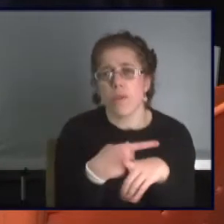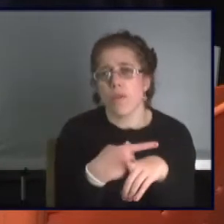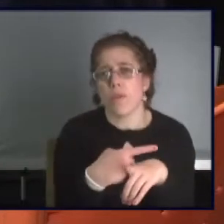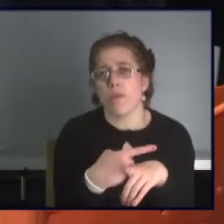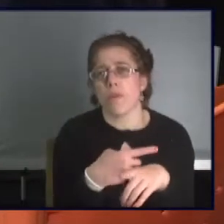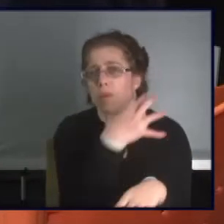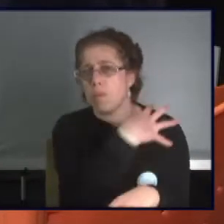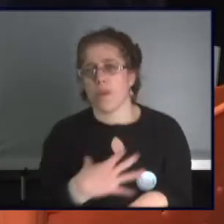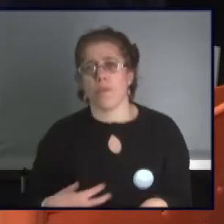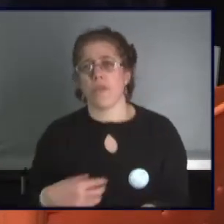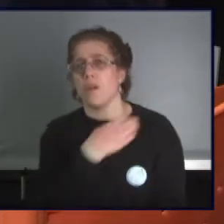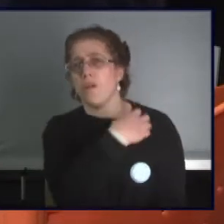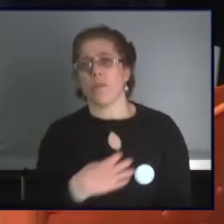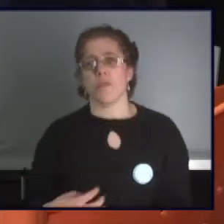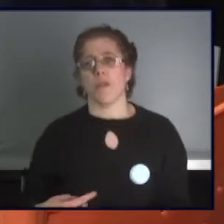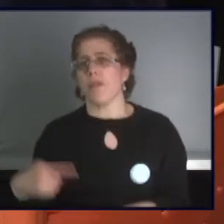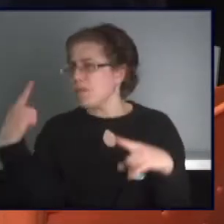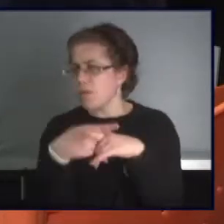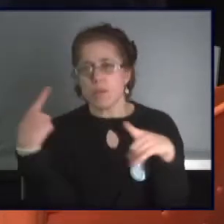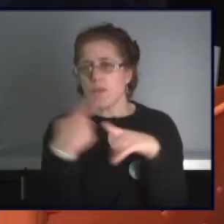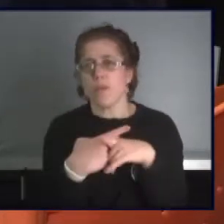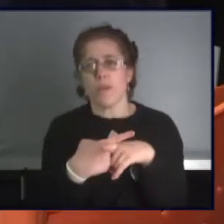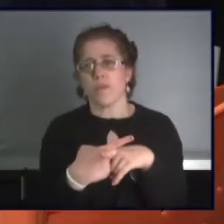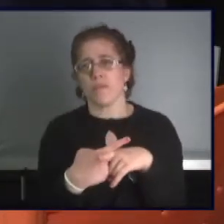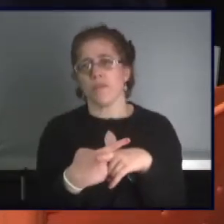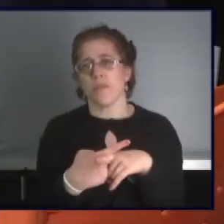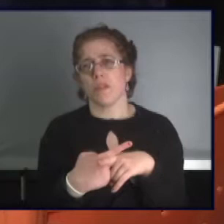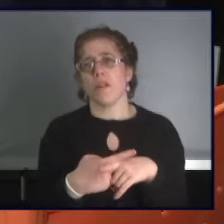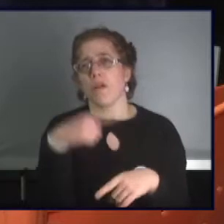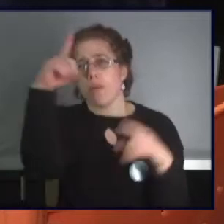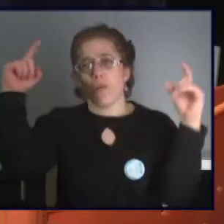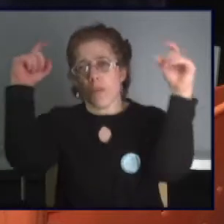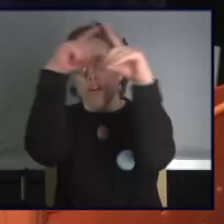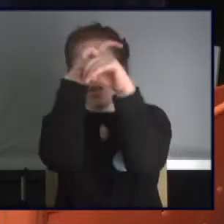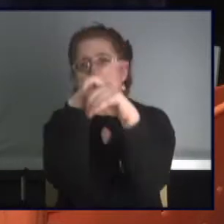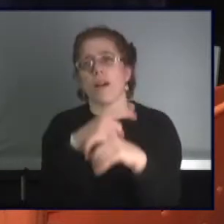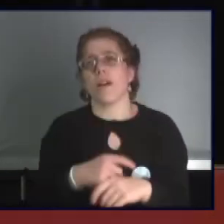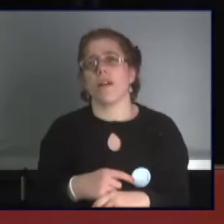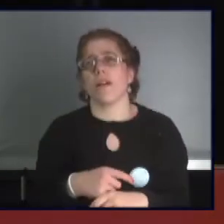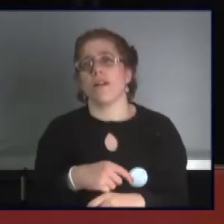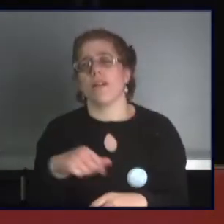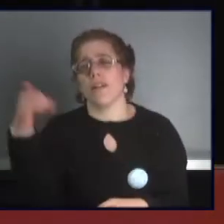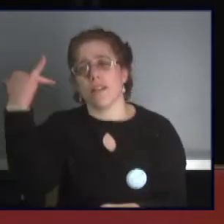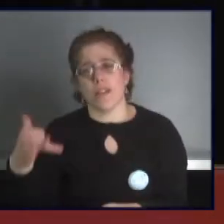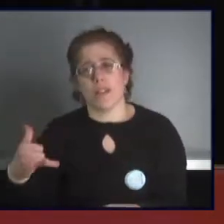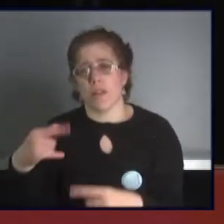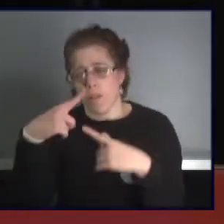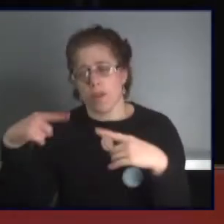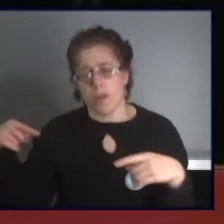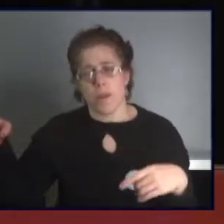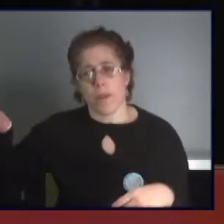nacional permanentemente porque los problemas estructurales que tiene el país se vienen profundizando